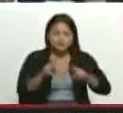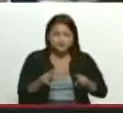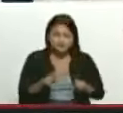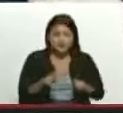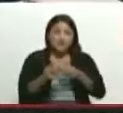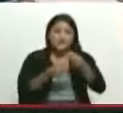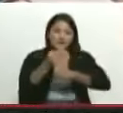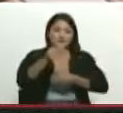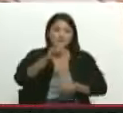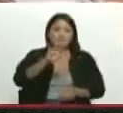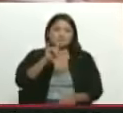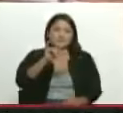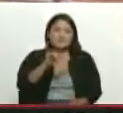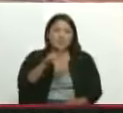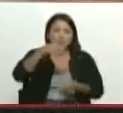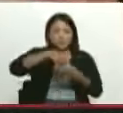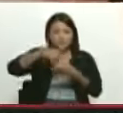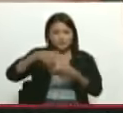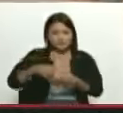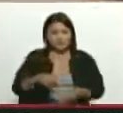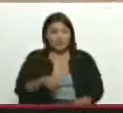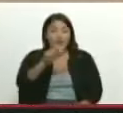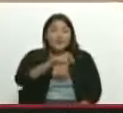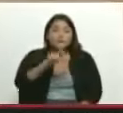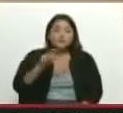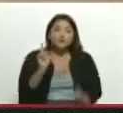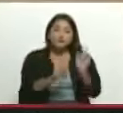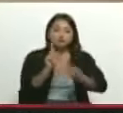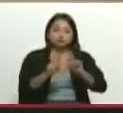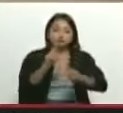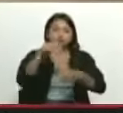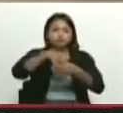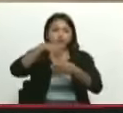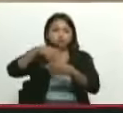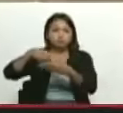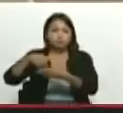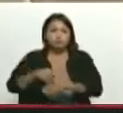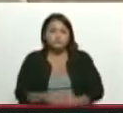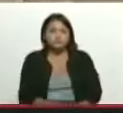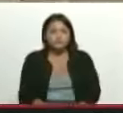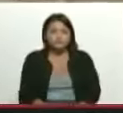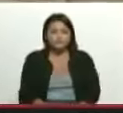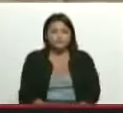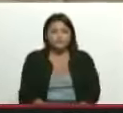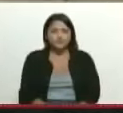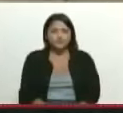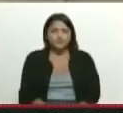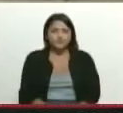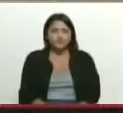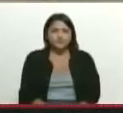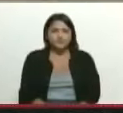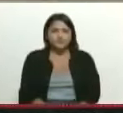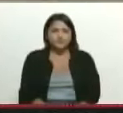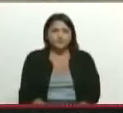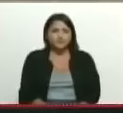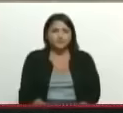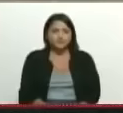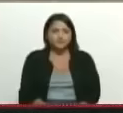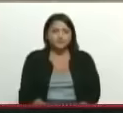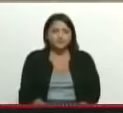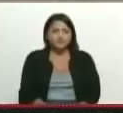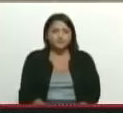formularán a las electoras y los electores en el referendo